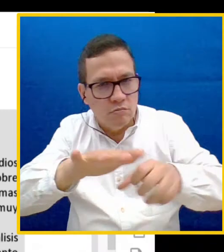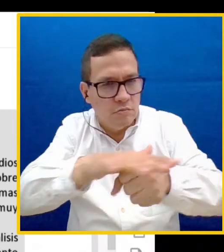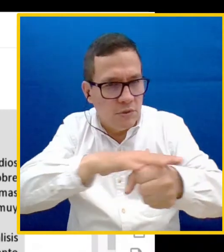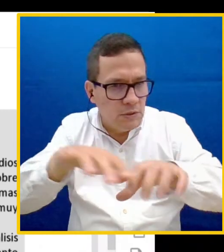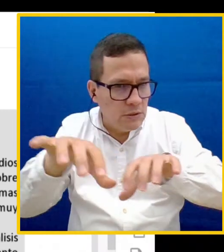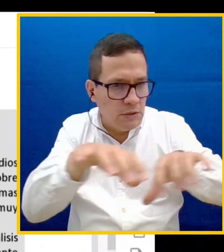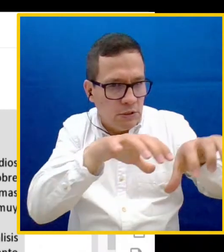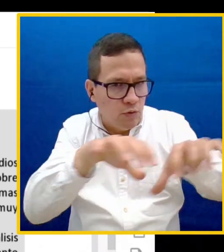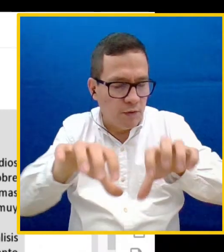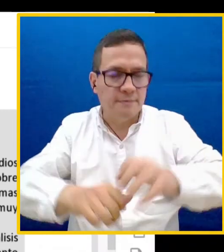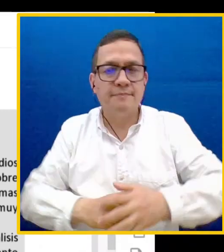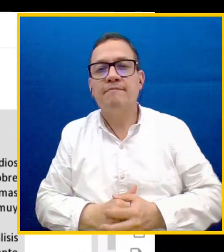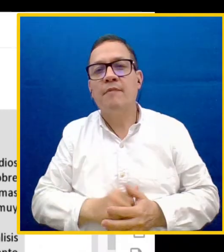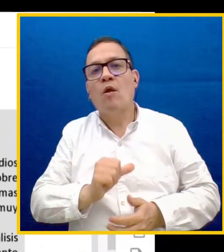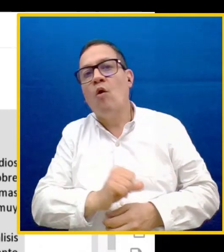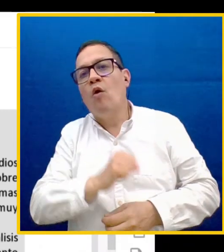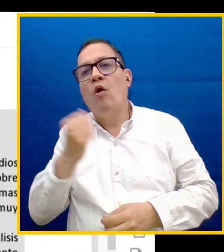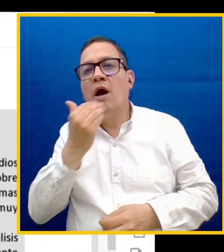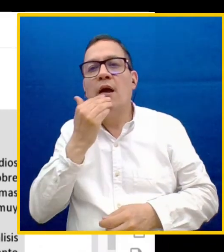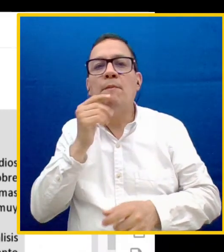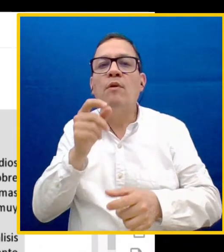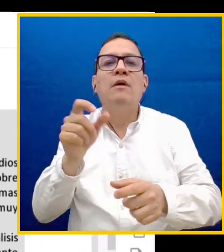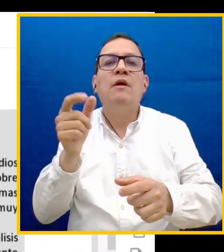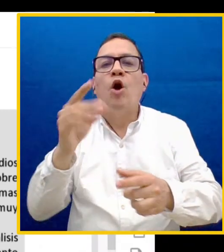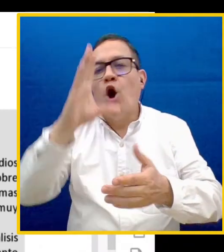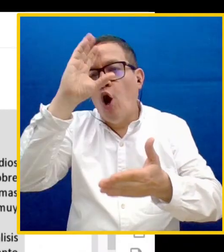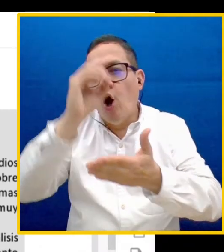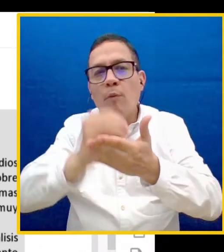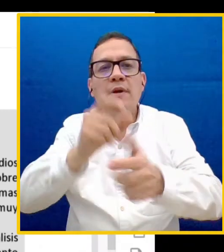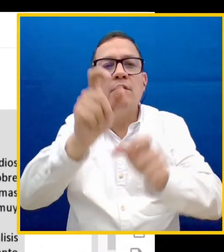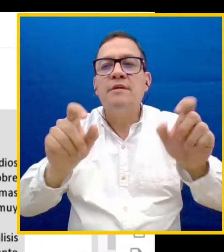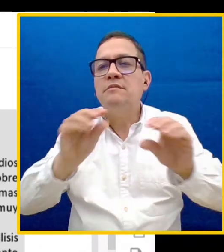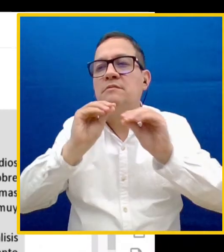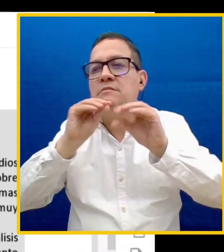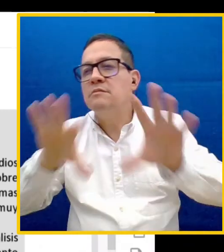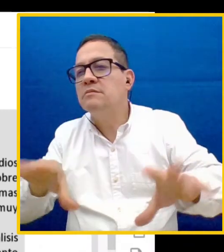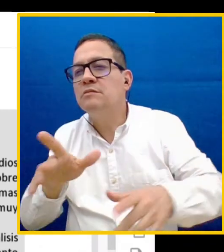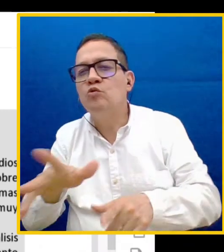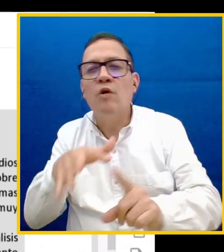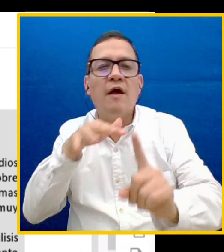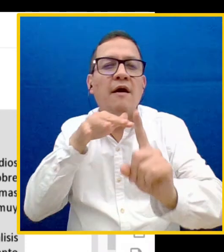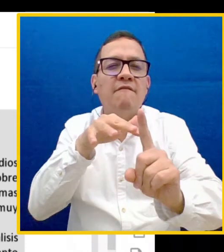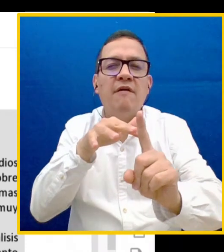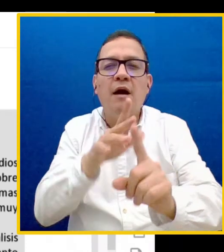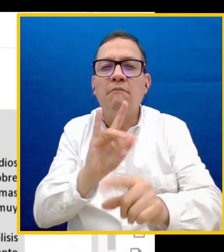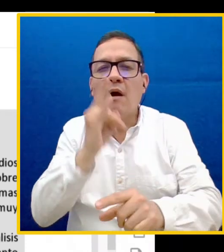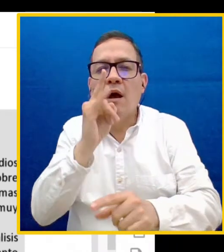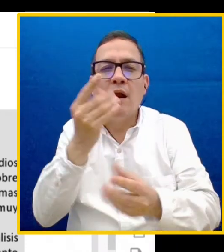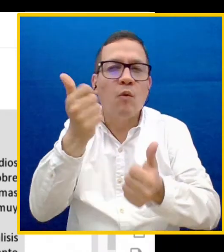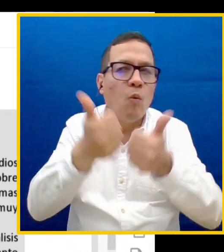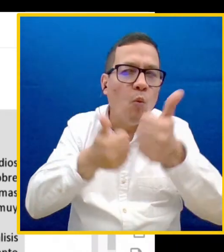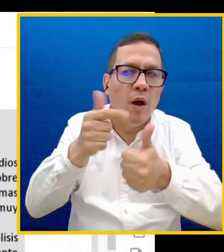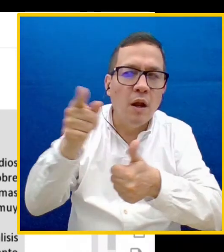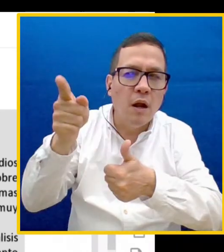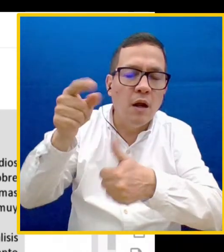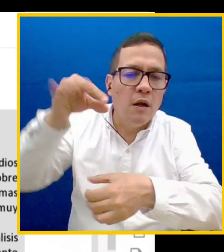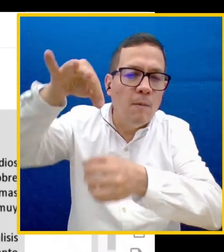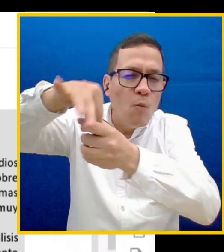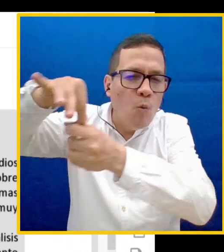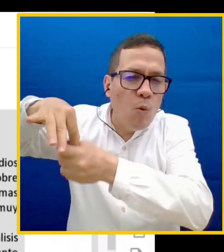Un analista de la opinión pública, al investigar sobre los factores que más inciden en la votación para una próxima